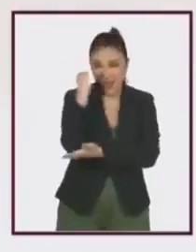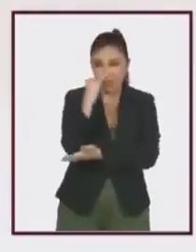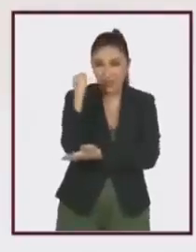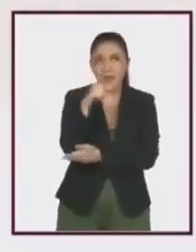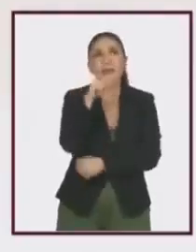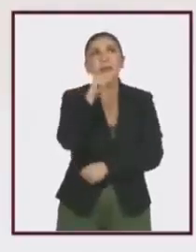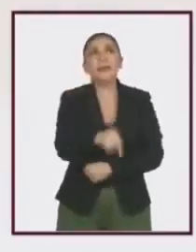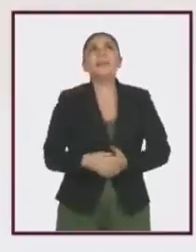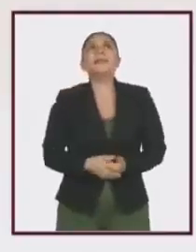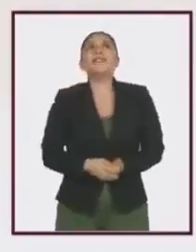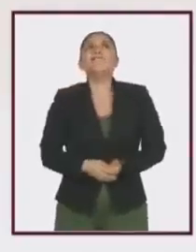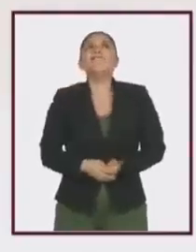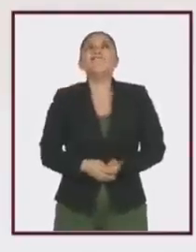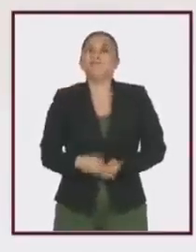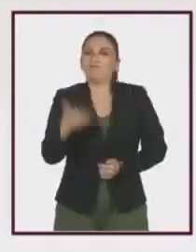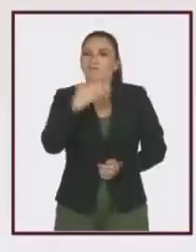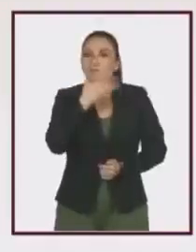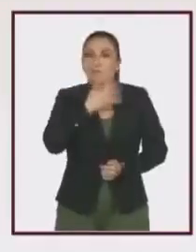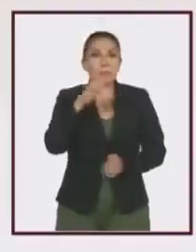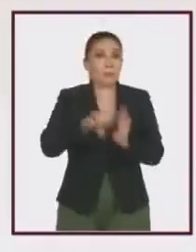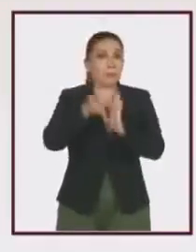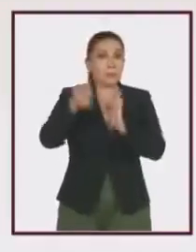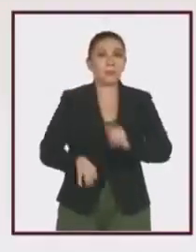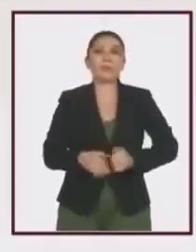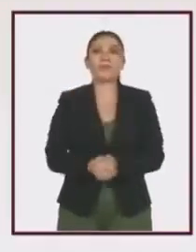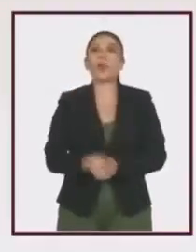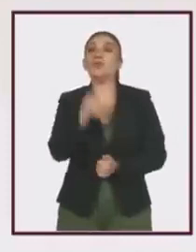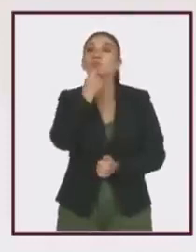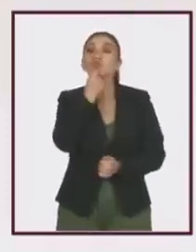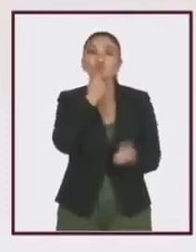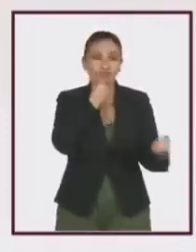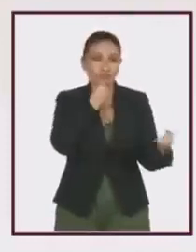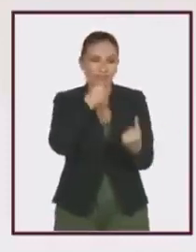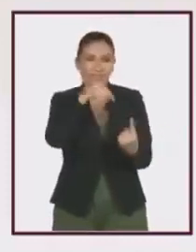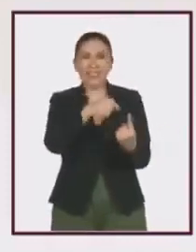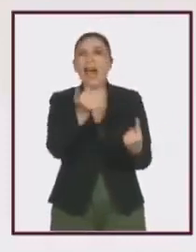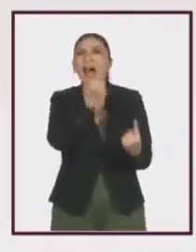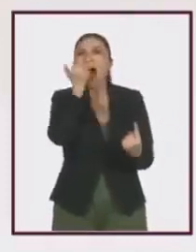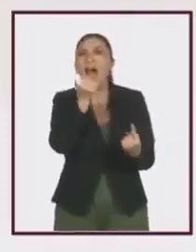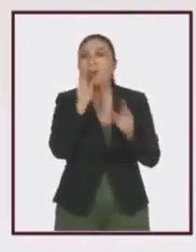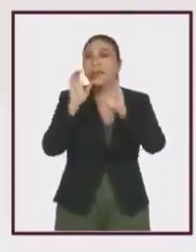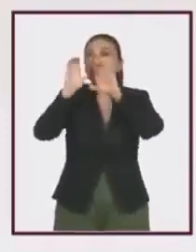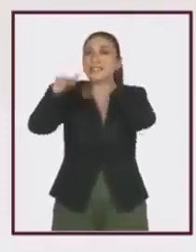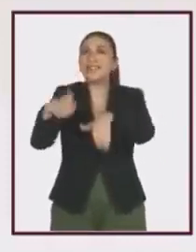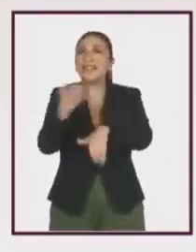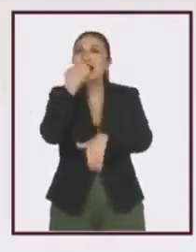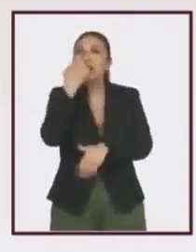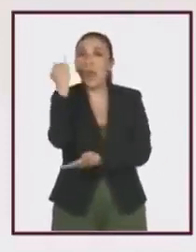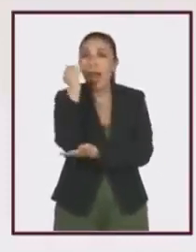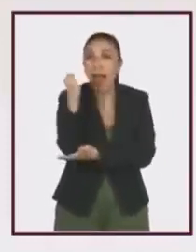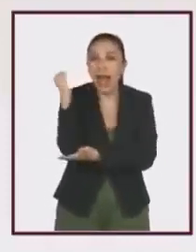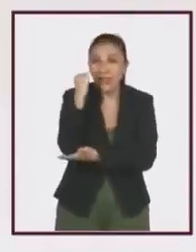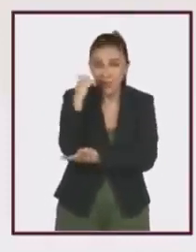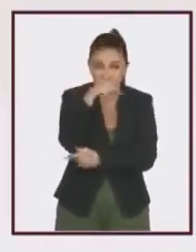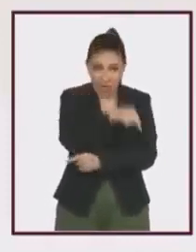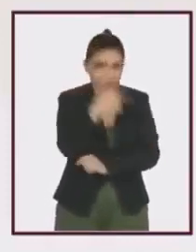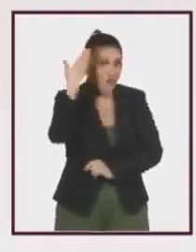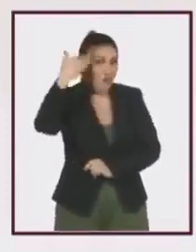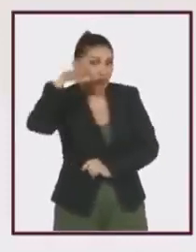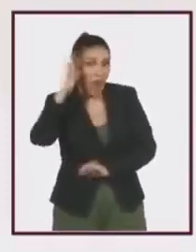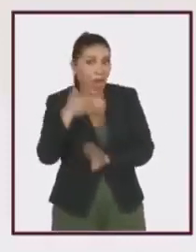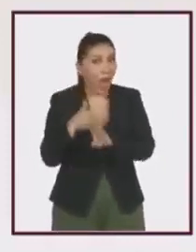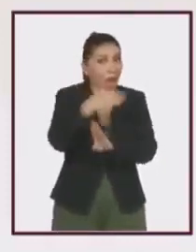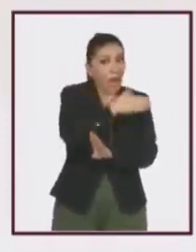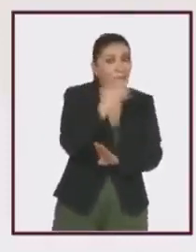con si el alumno que se incorpora o la alumna que se incorpora al preescolar cursó algunos